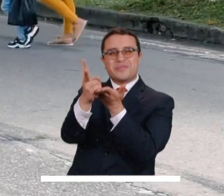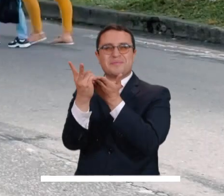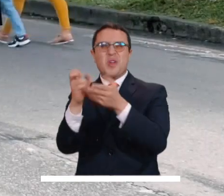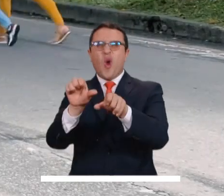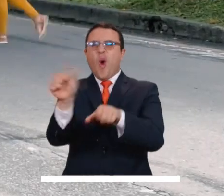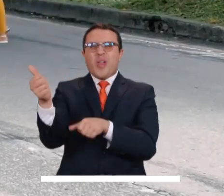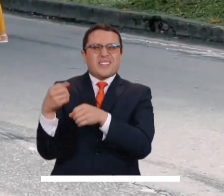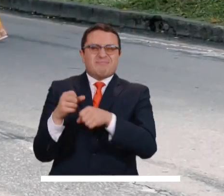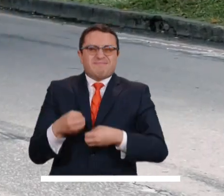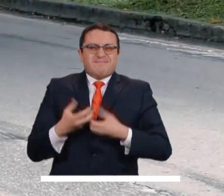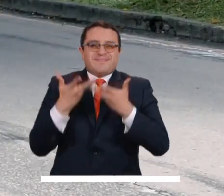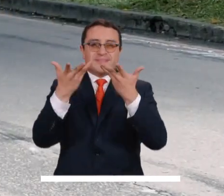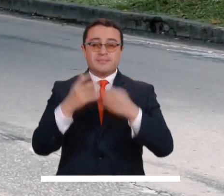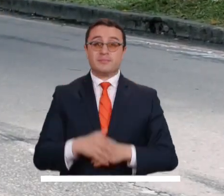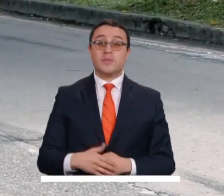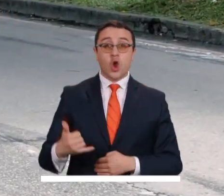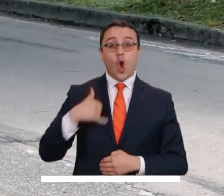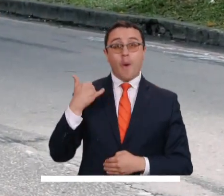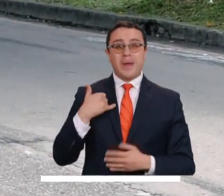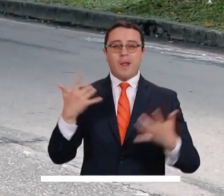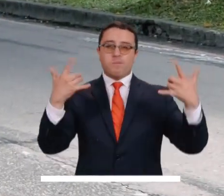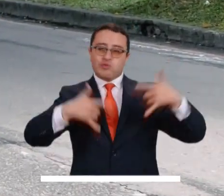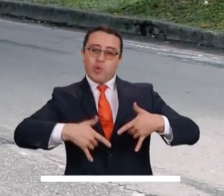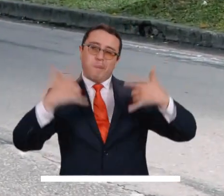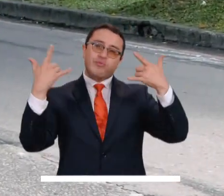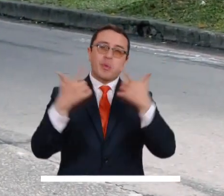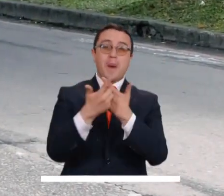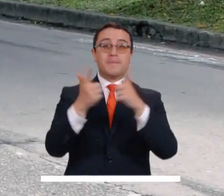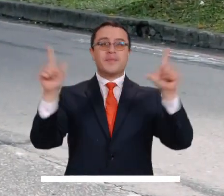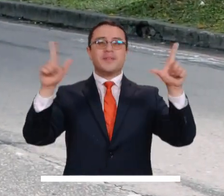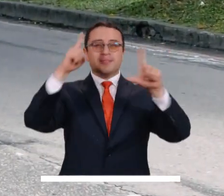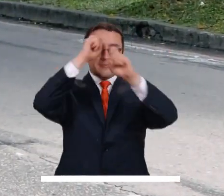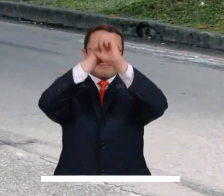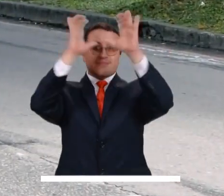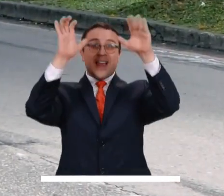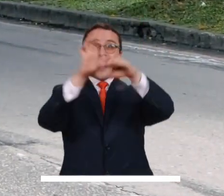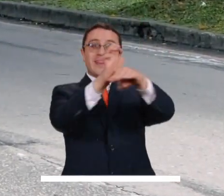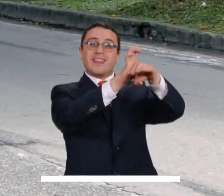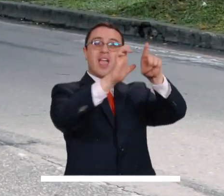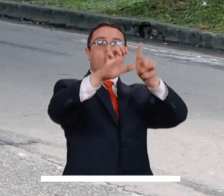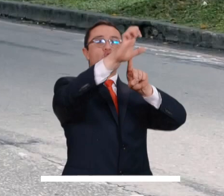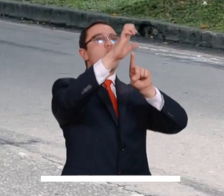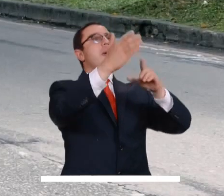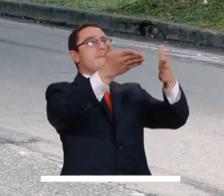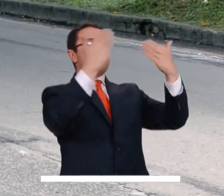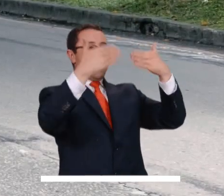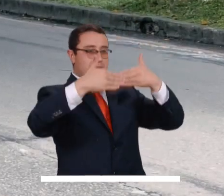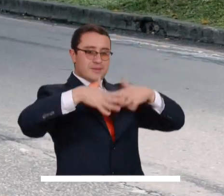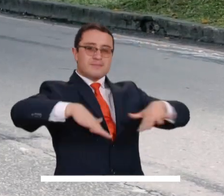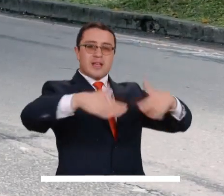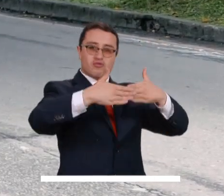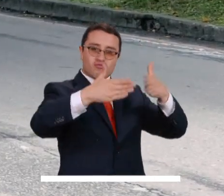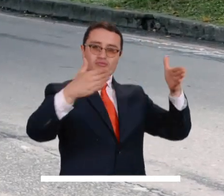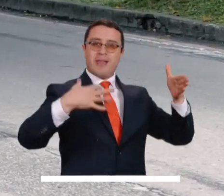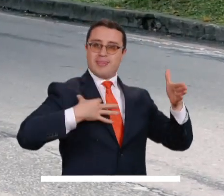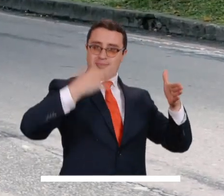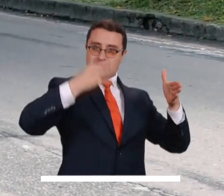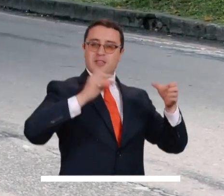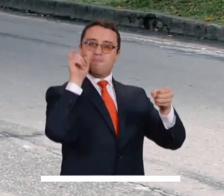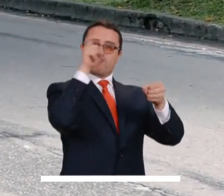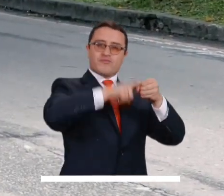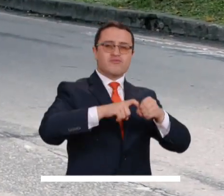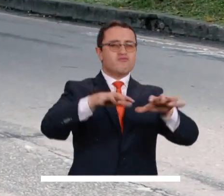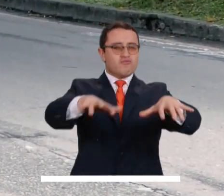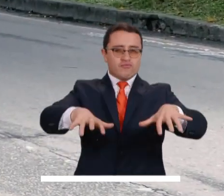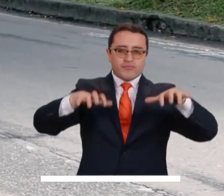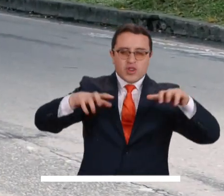Los jóvenes que practican el freestyle en Villavicencio sueñan con que las entidades culturales abran más espacios dignos para que puedan realizar